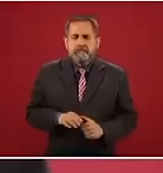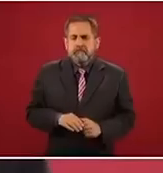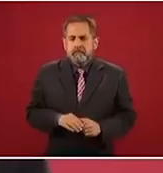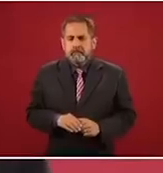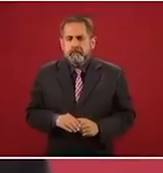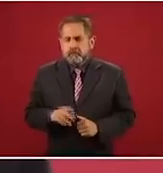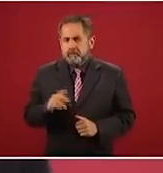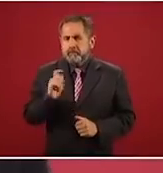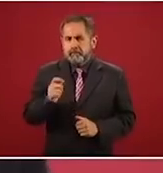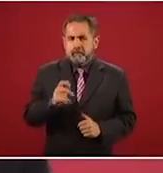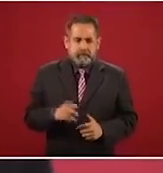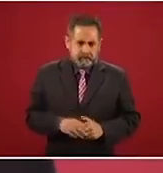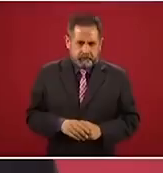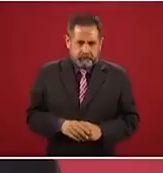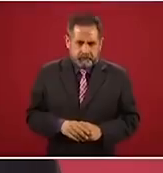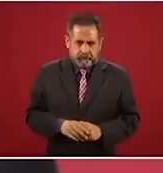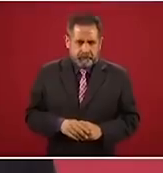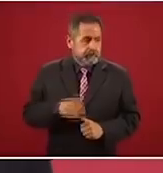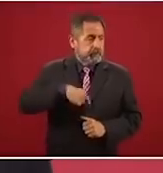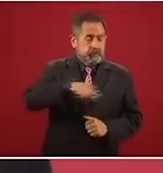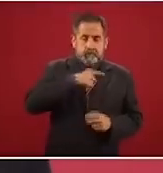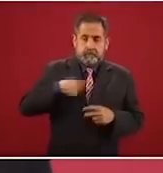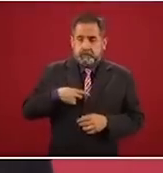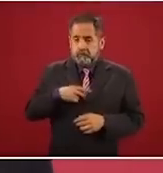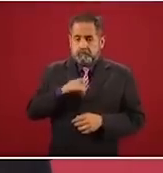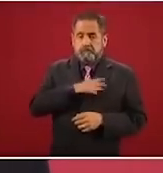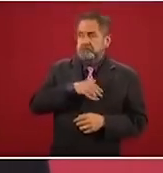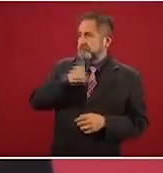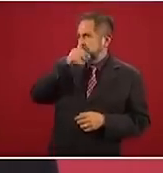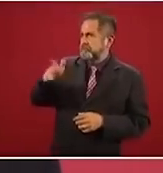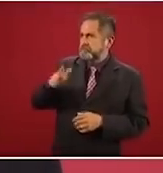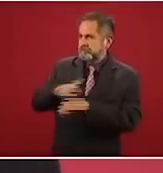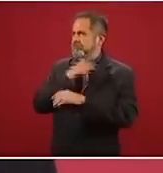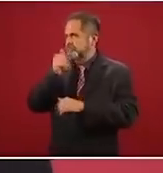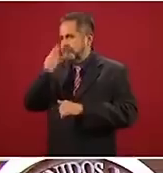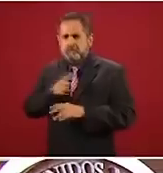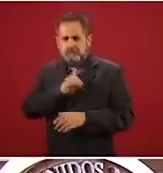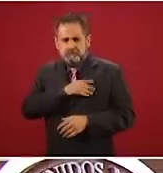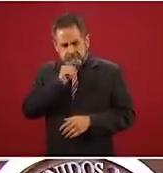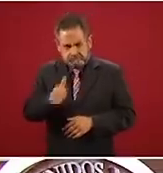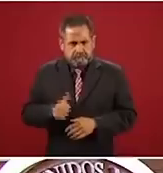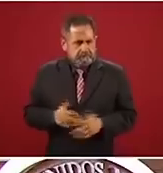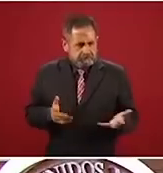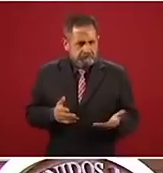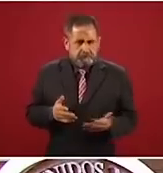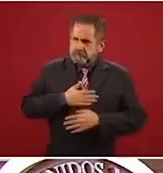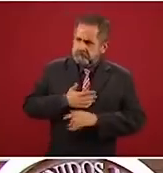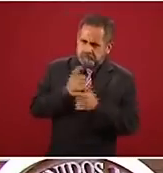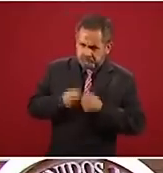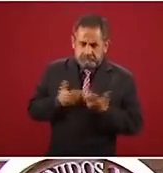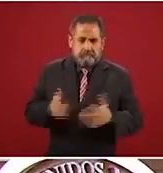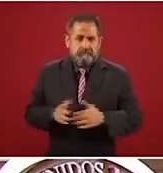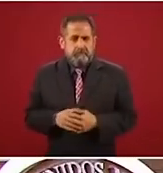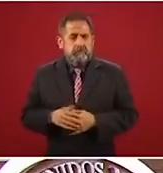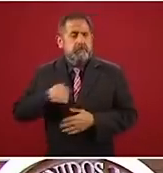no hay miedo a la protesta, se garantizan las libertades. Yo constantemente